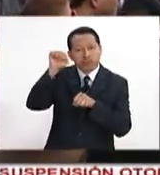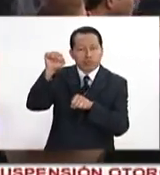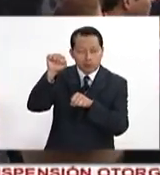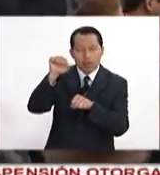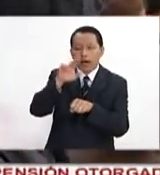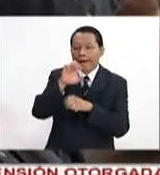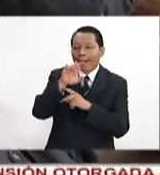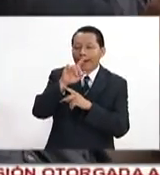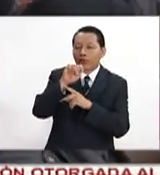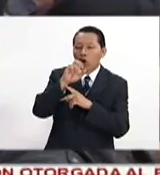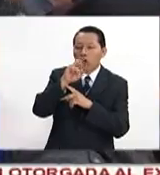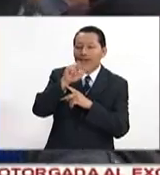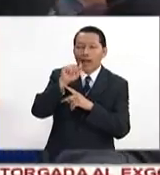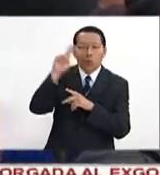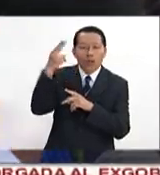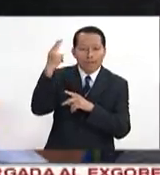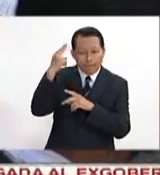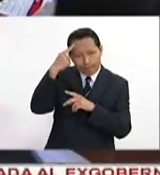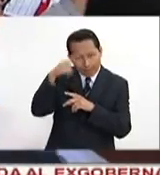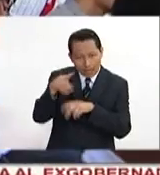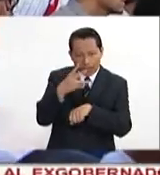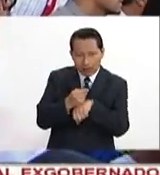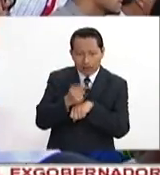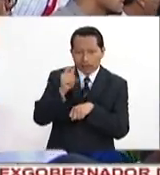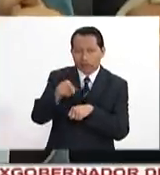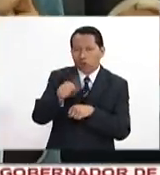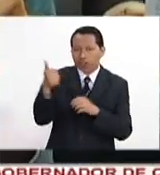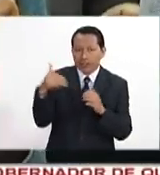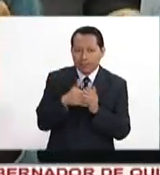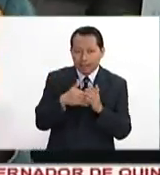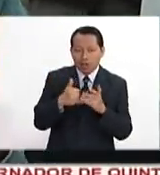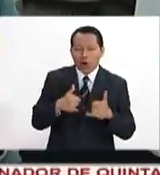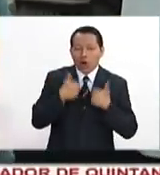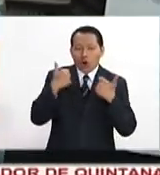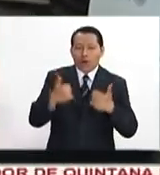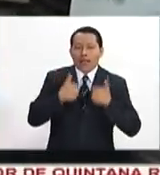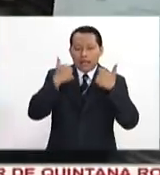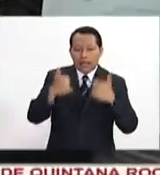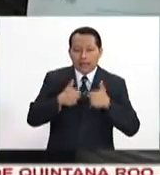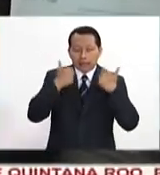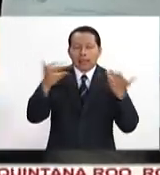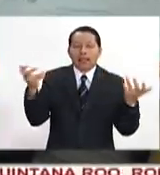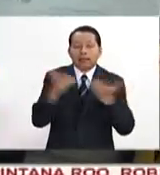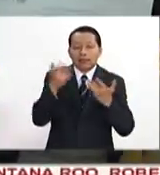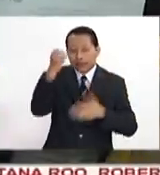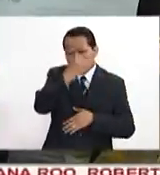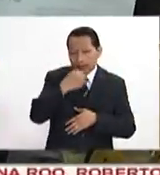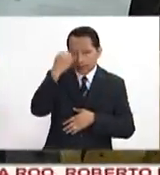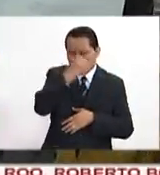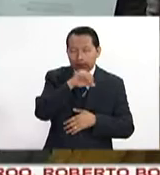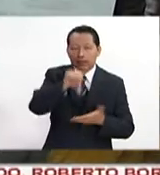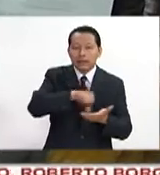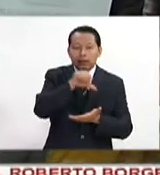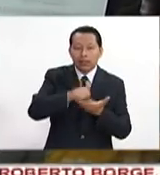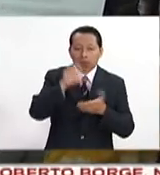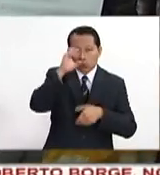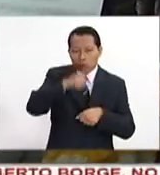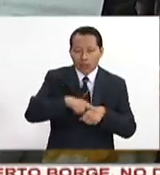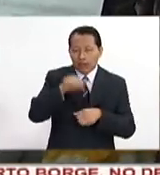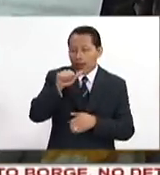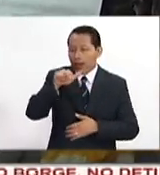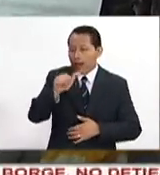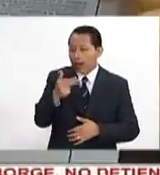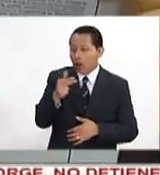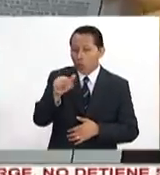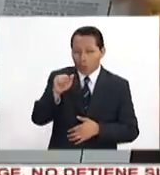para exigir una pronta solución. Se trata de más de 11,000 jóvenes que realizaron la prueba en la sede del Centro Cultural Anáhuac y